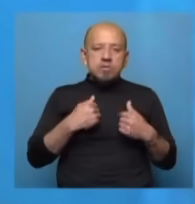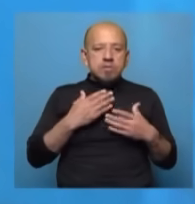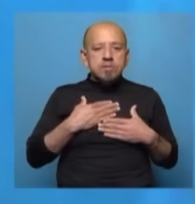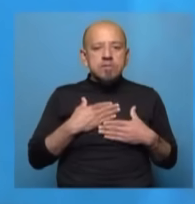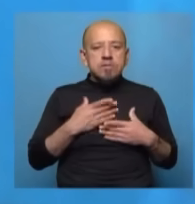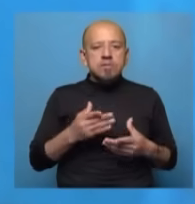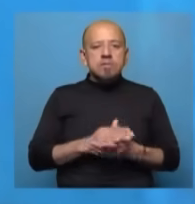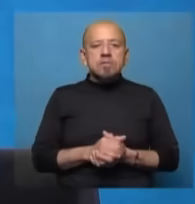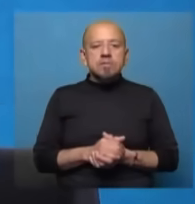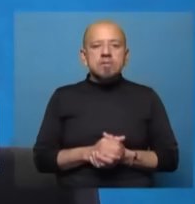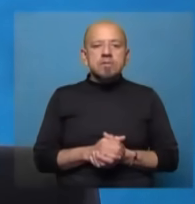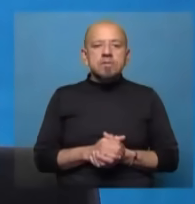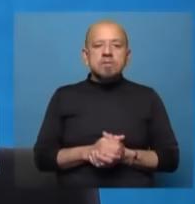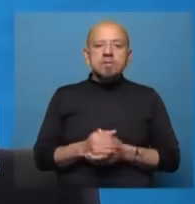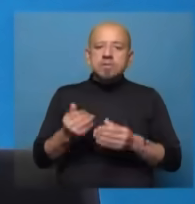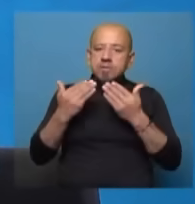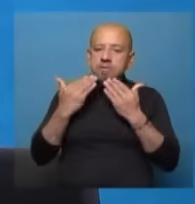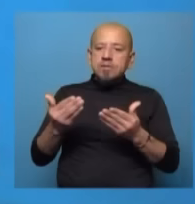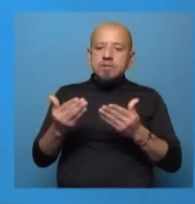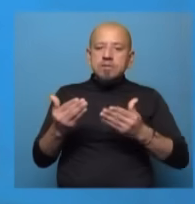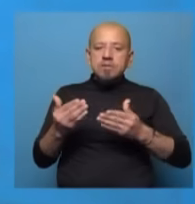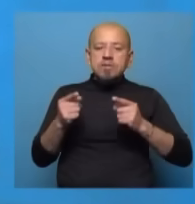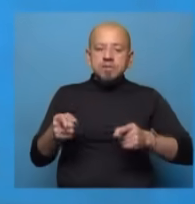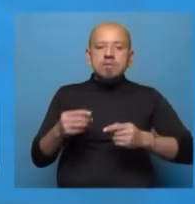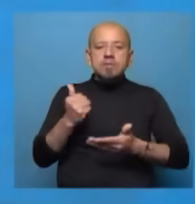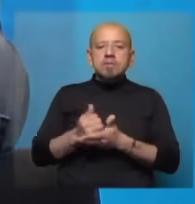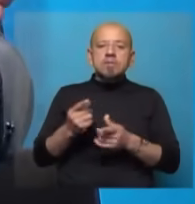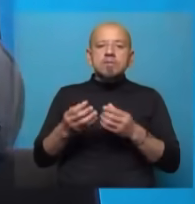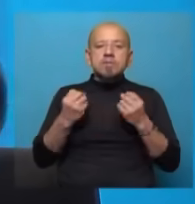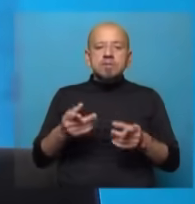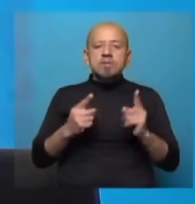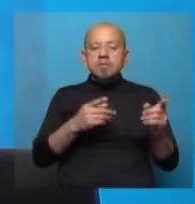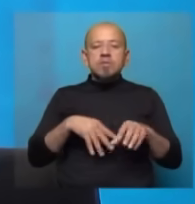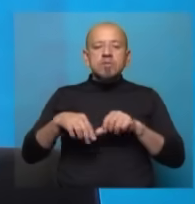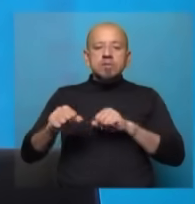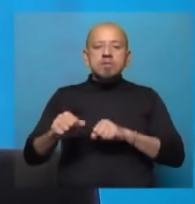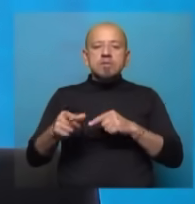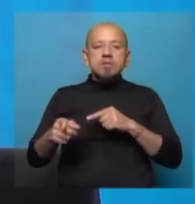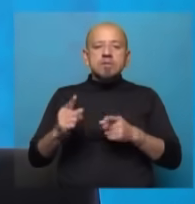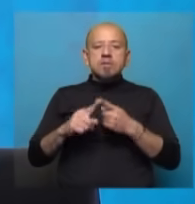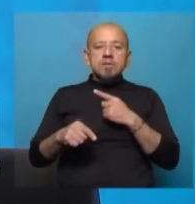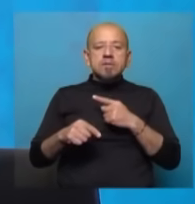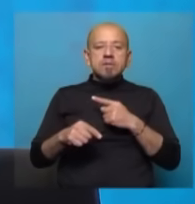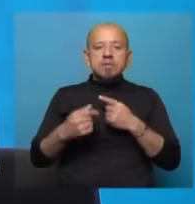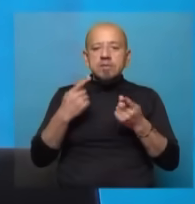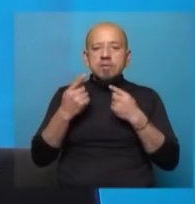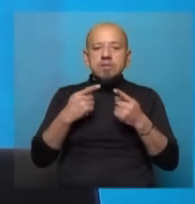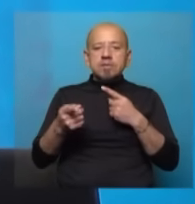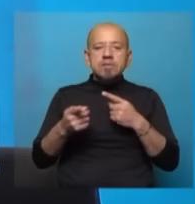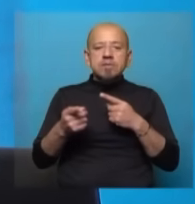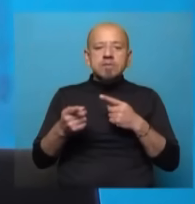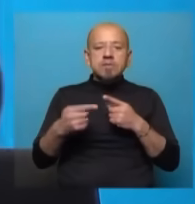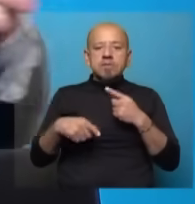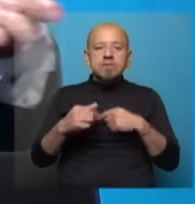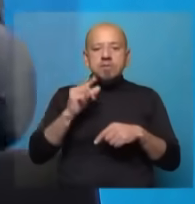lugar solidad Yo te agradezco de nuevo mucho que estés acá porque saliste de una audiencia importante para venir a conversar con nosotros has